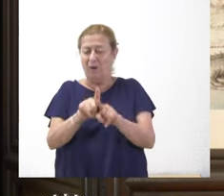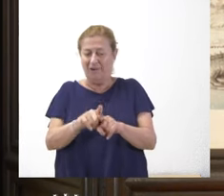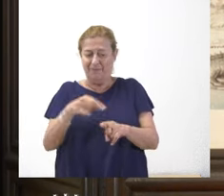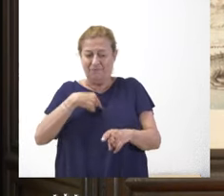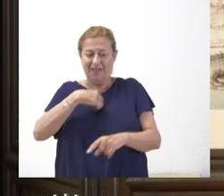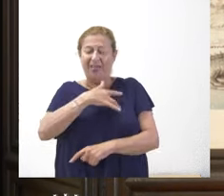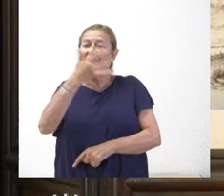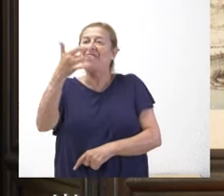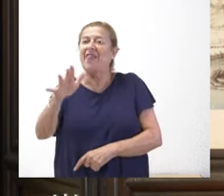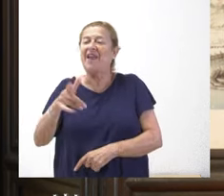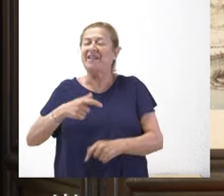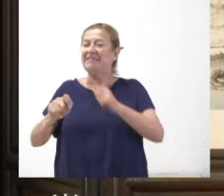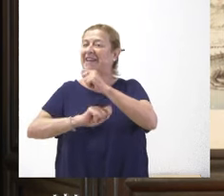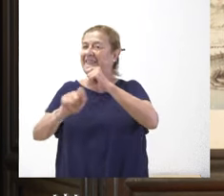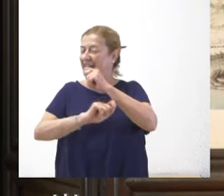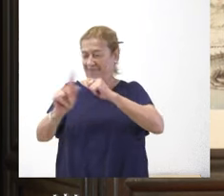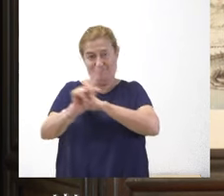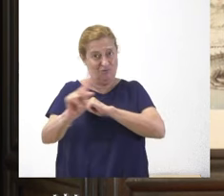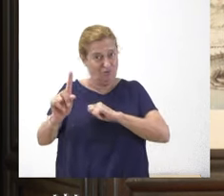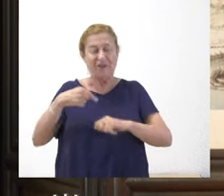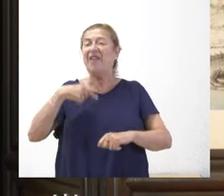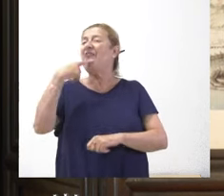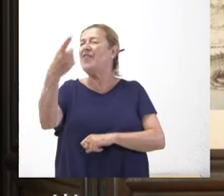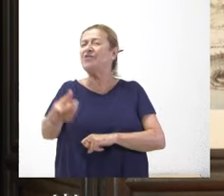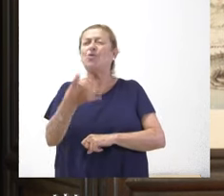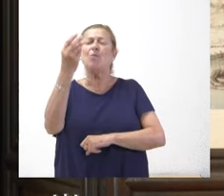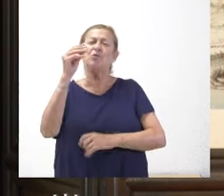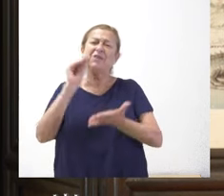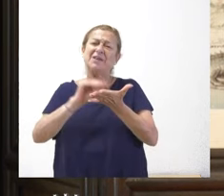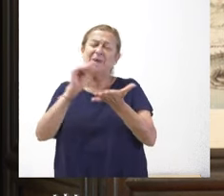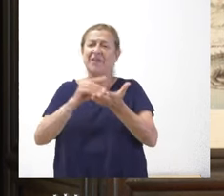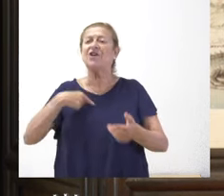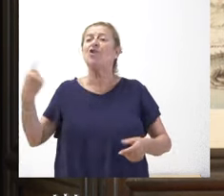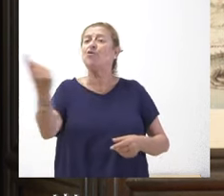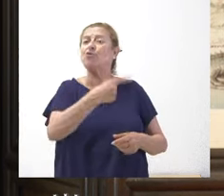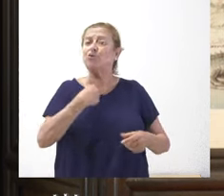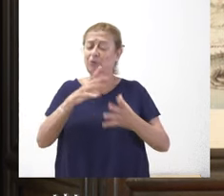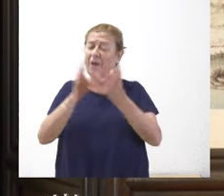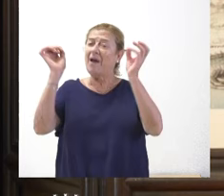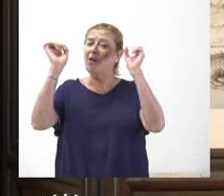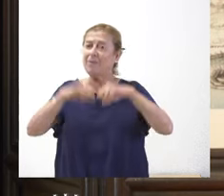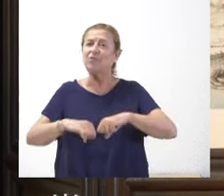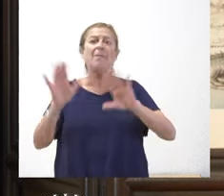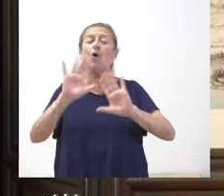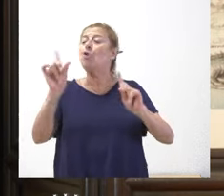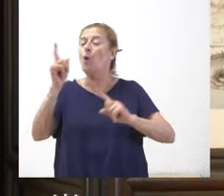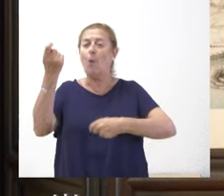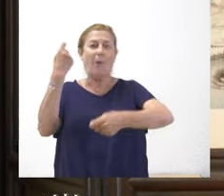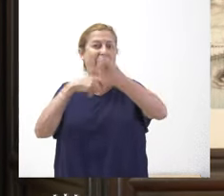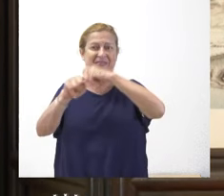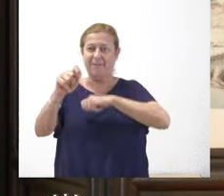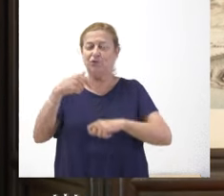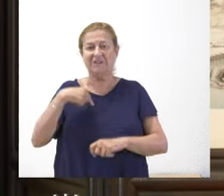ceder al chantaje lo he dicho muchas veces nosotros pactamos pero no vendemos nuestros